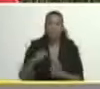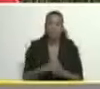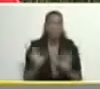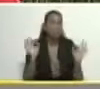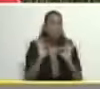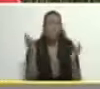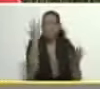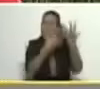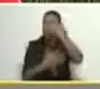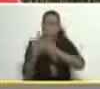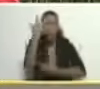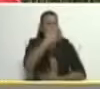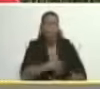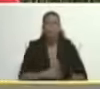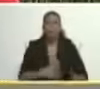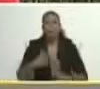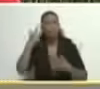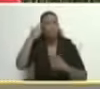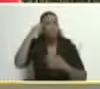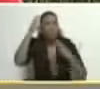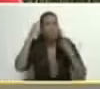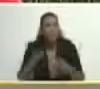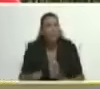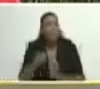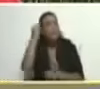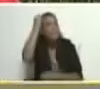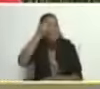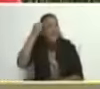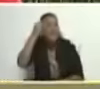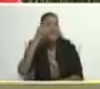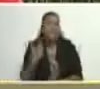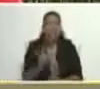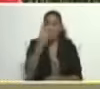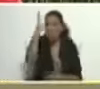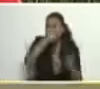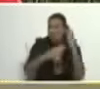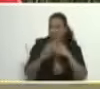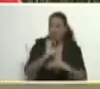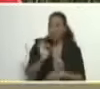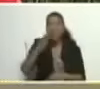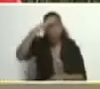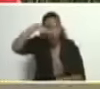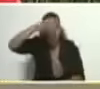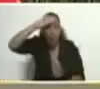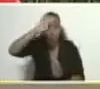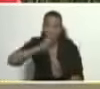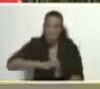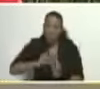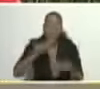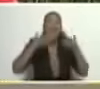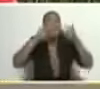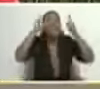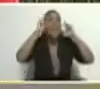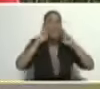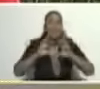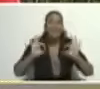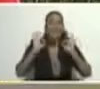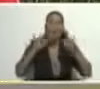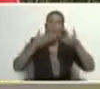tenemos ninguna duda en nuestra mente, ni una sola duda de que Cuba será